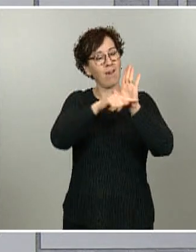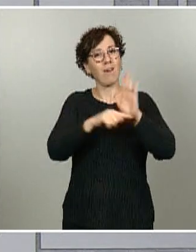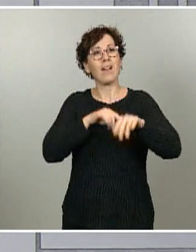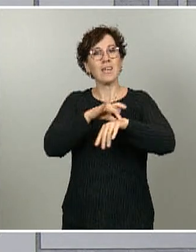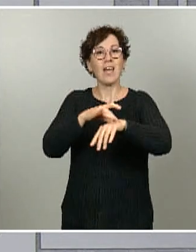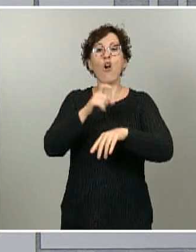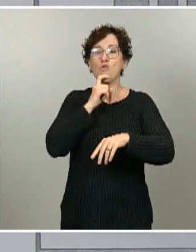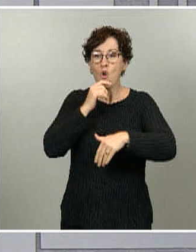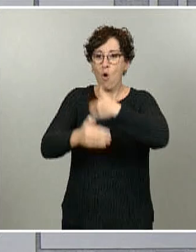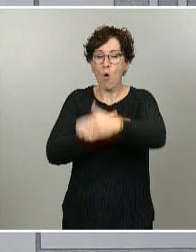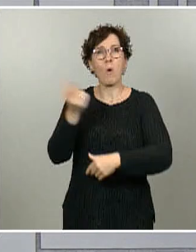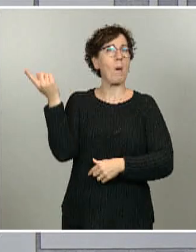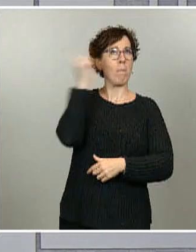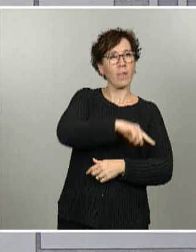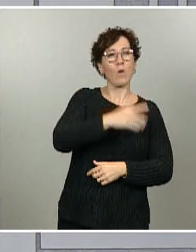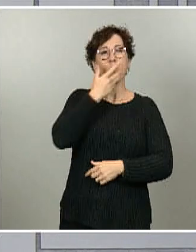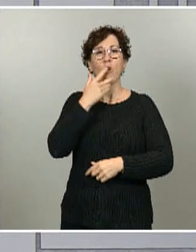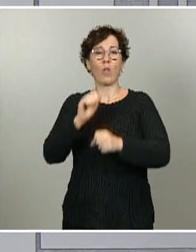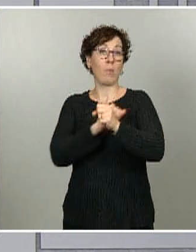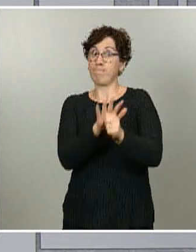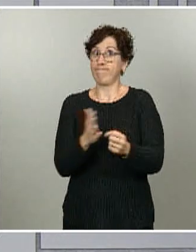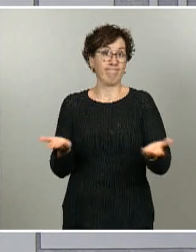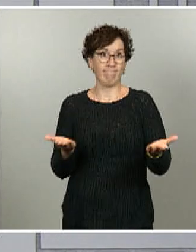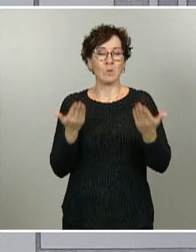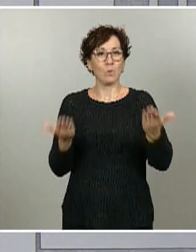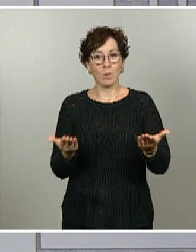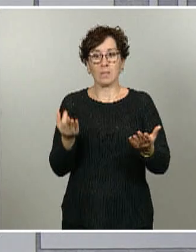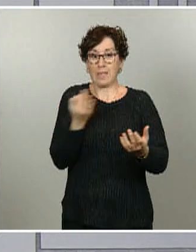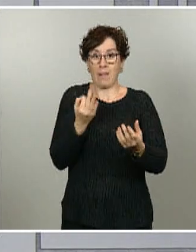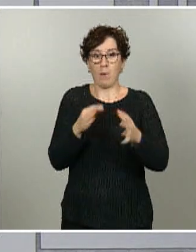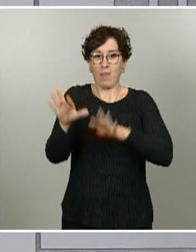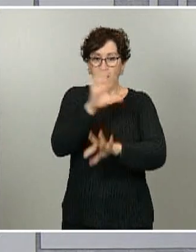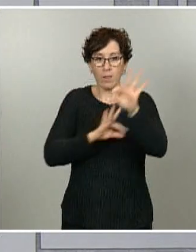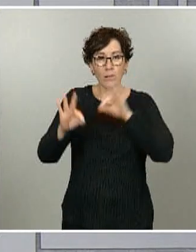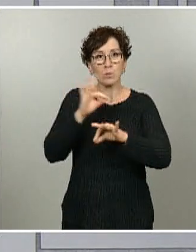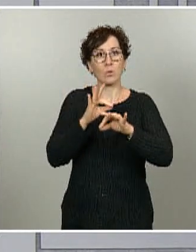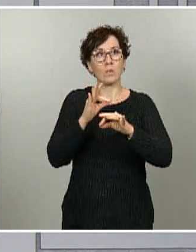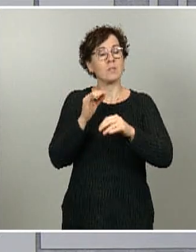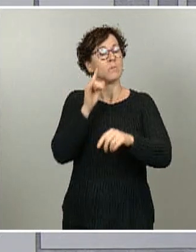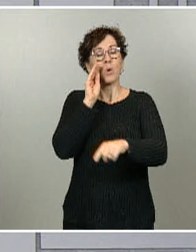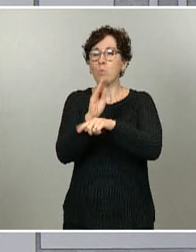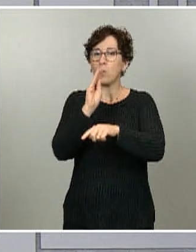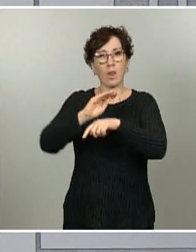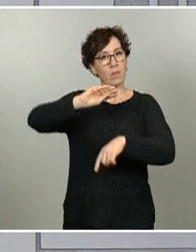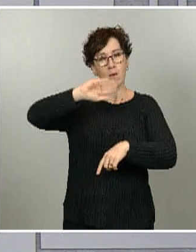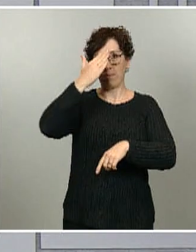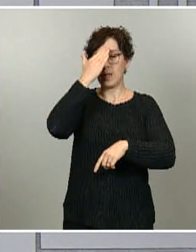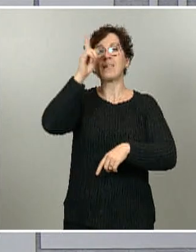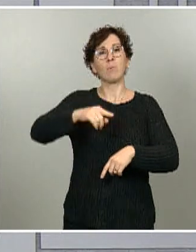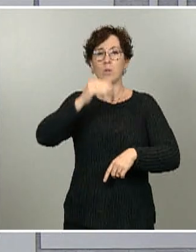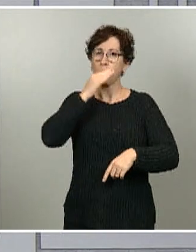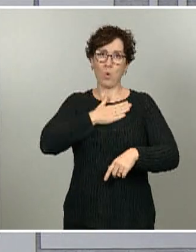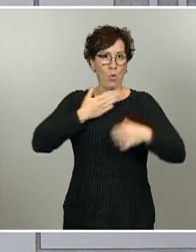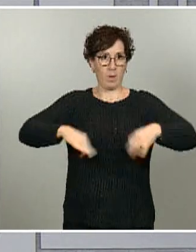virus ni la enfermedad, y por eso hay que actuar, como estamos haciendo, con mucha prudencia y también con mucha humildad. Esta semana hemos dado un paso importante en